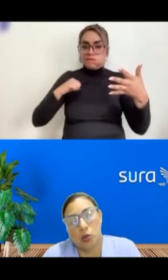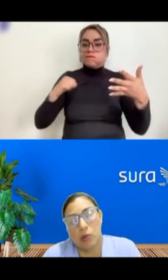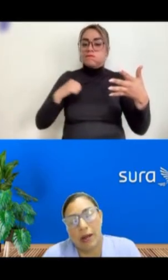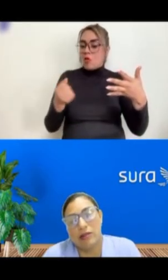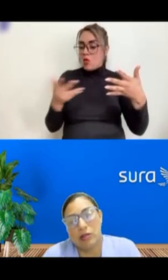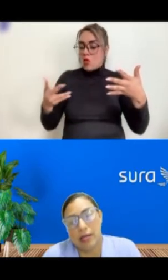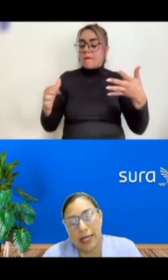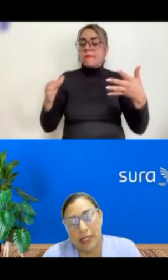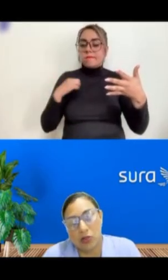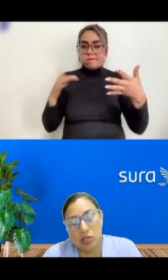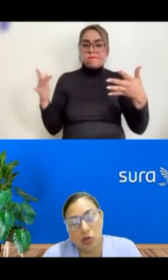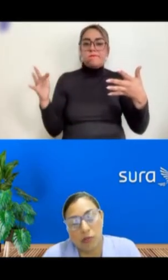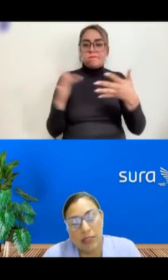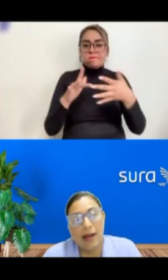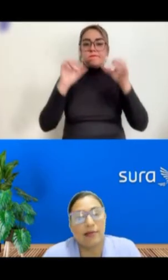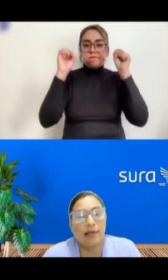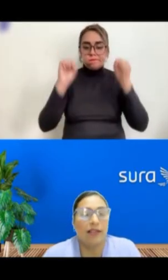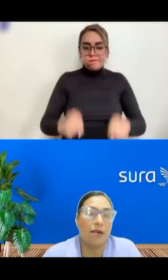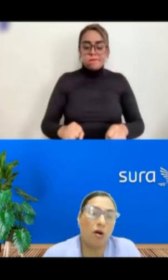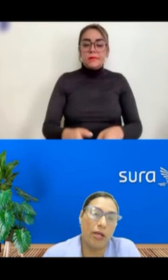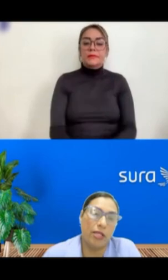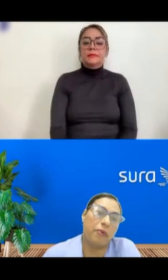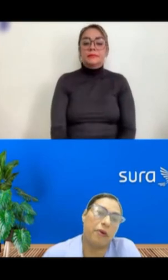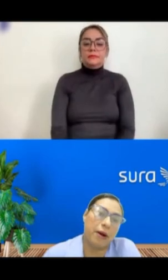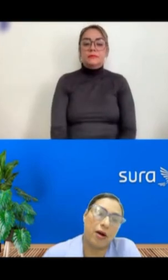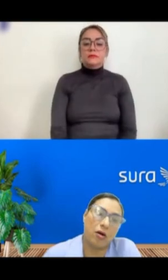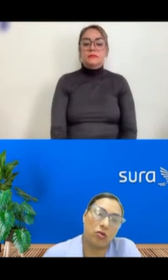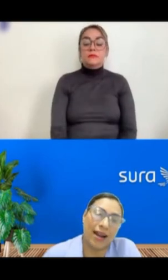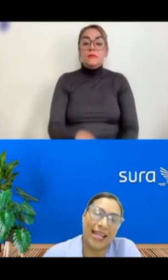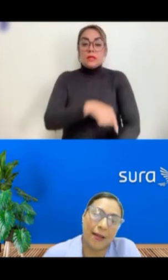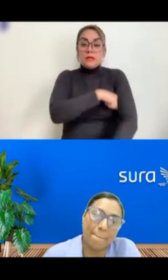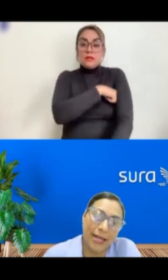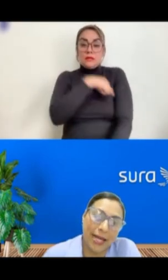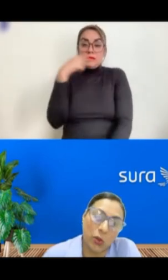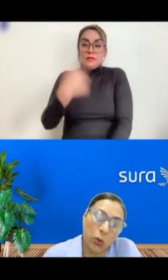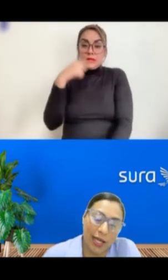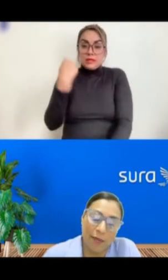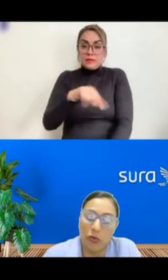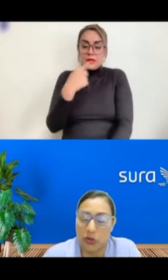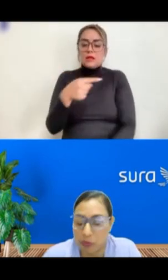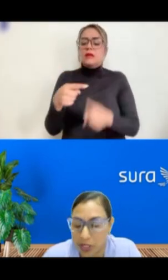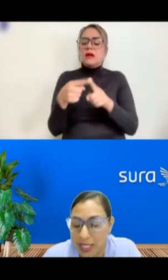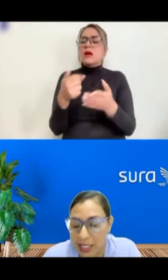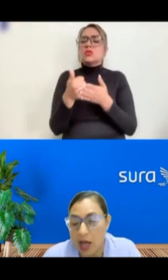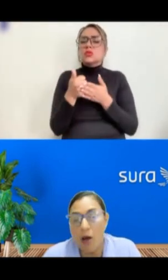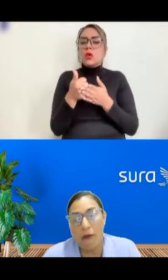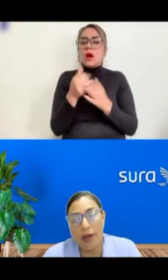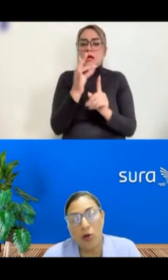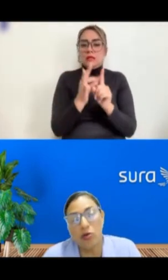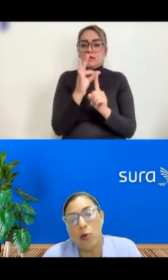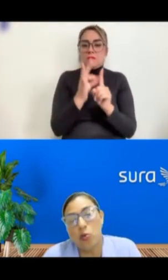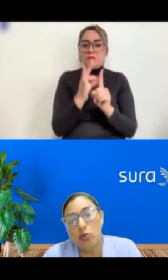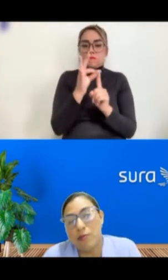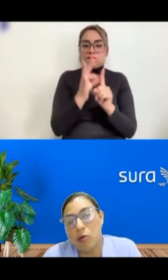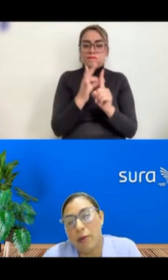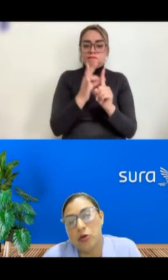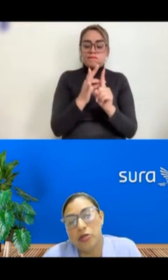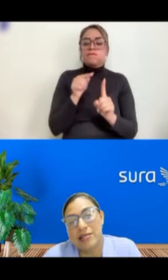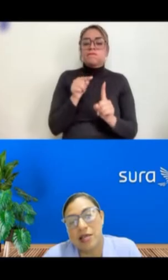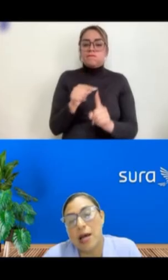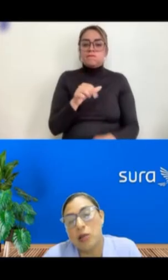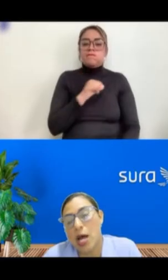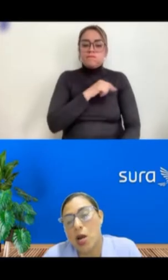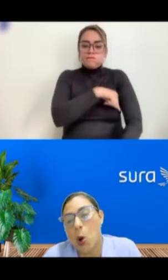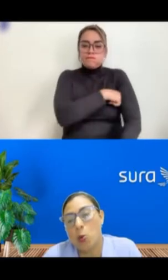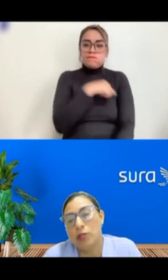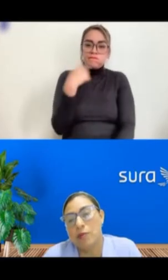poder tomar estos signos vitales. El termómetro, pues vamos a controlar la temperatura, que muchos botiquines pueden contar un